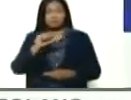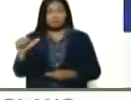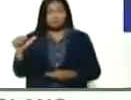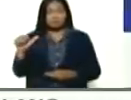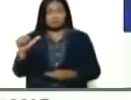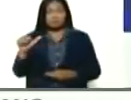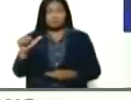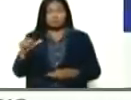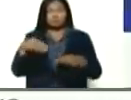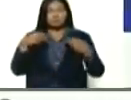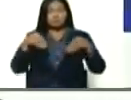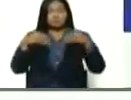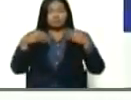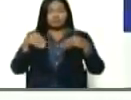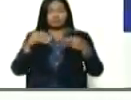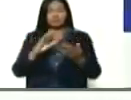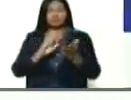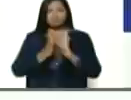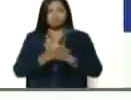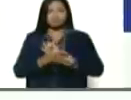de flexibilización